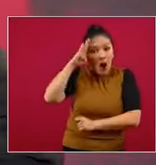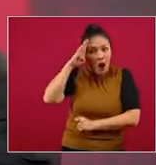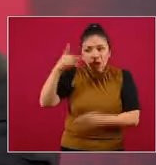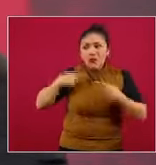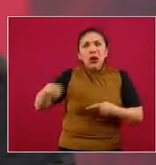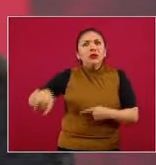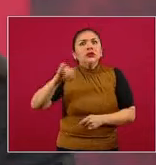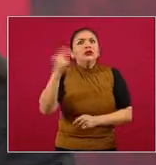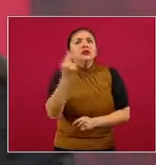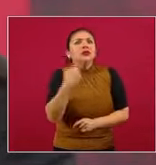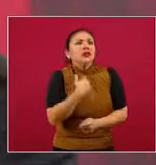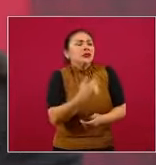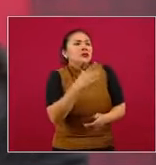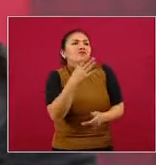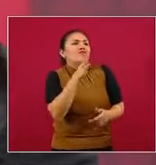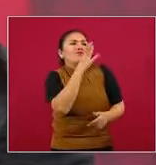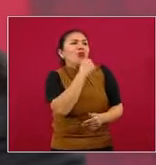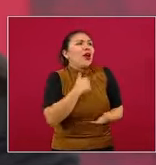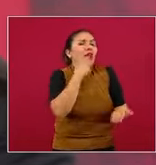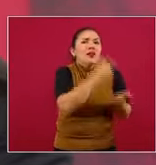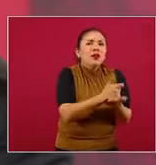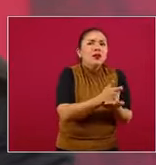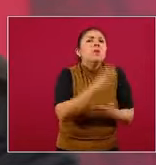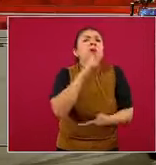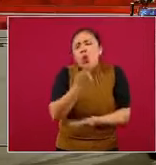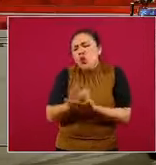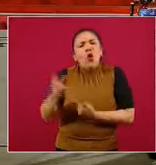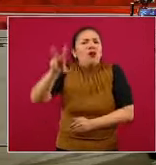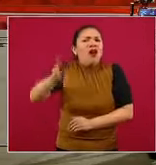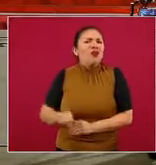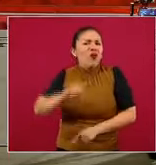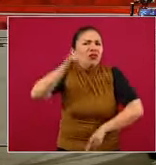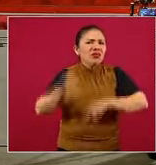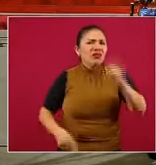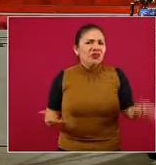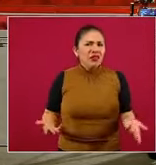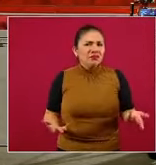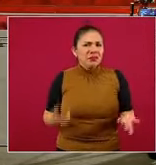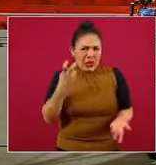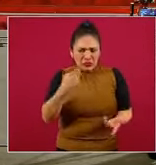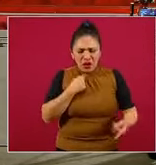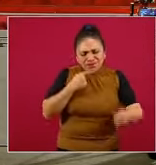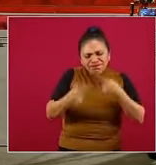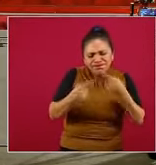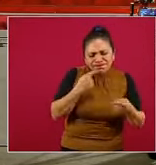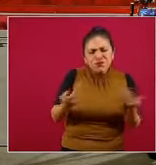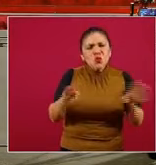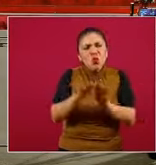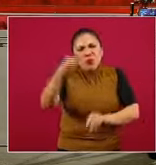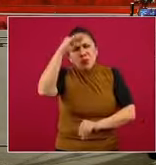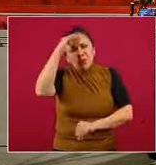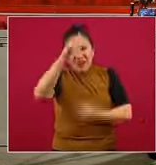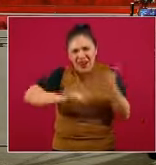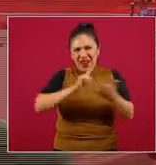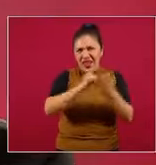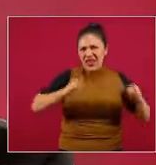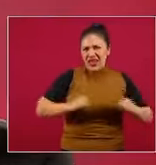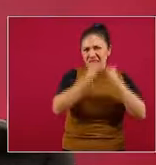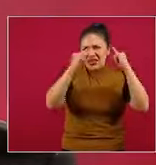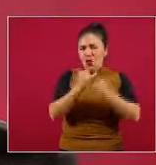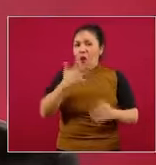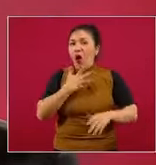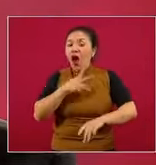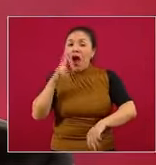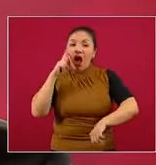una desventaja importante. ¿Para qué tener cuotas? Y la manera en que lo resolvimos, en virtud de que en la ley de los institutos se